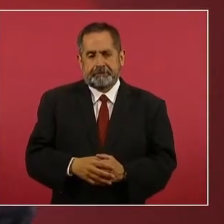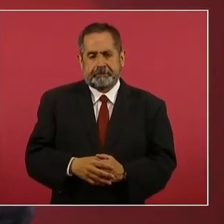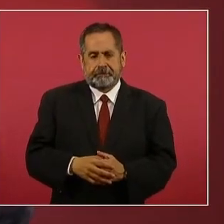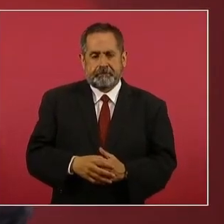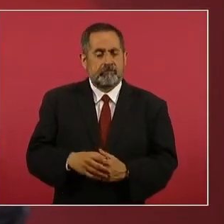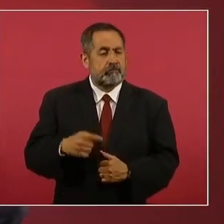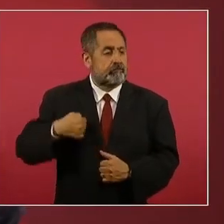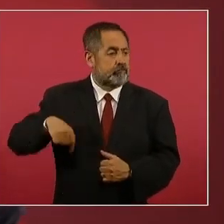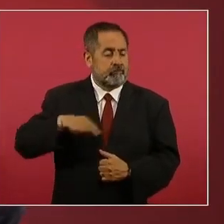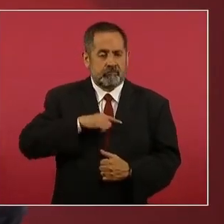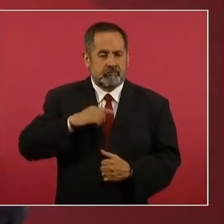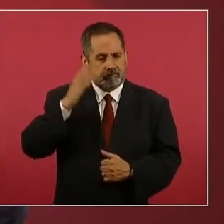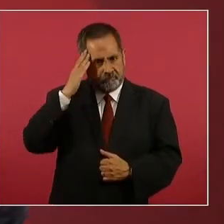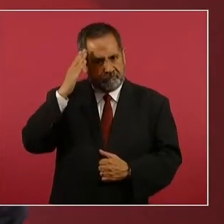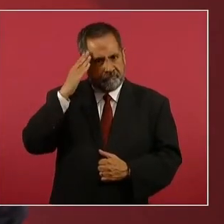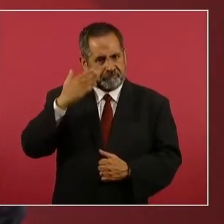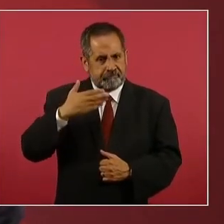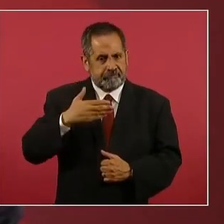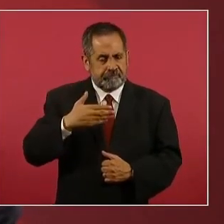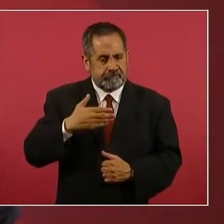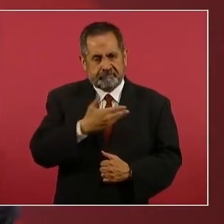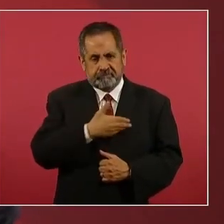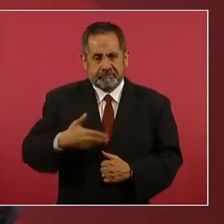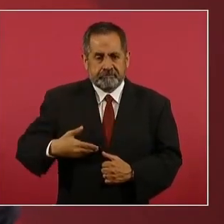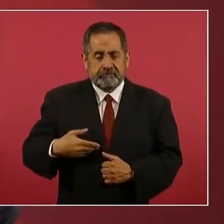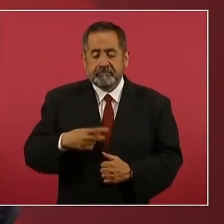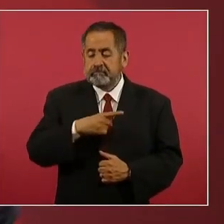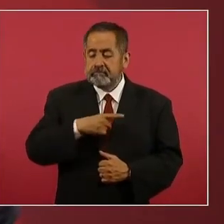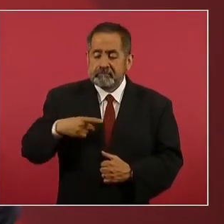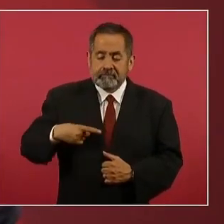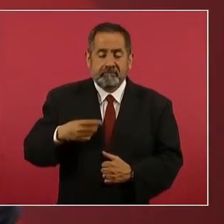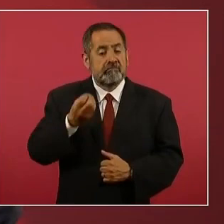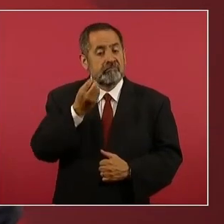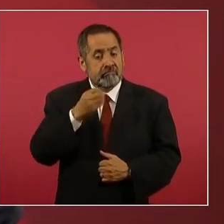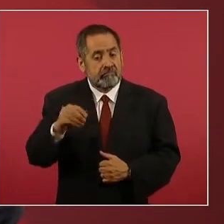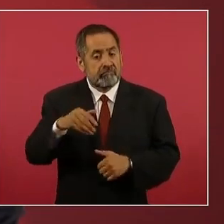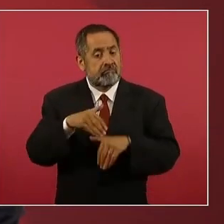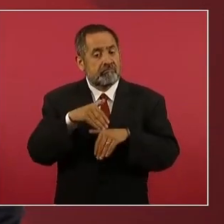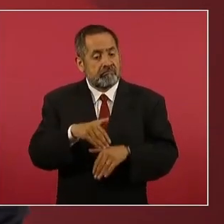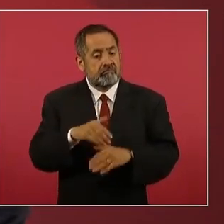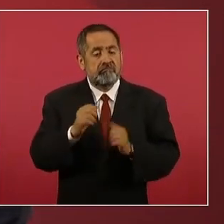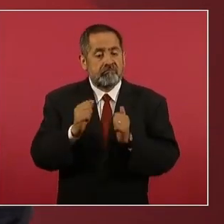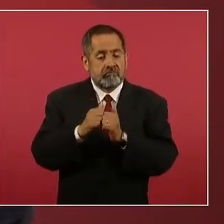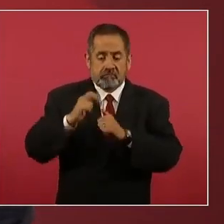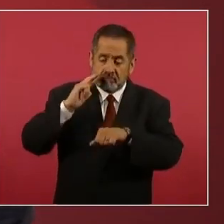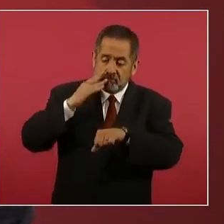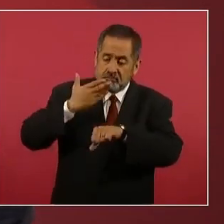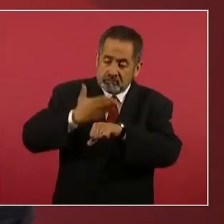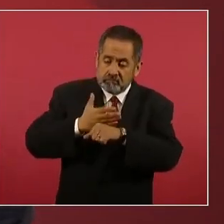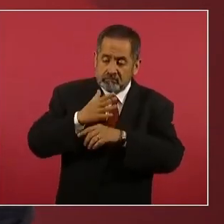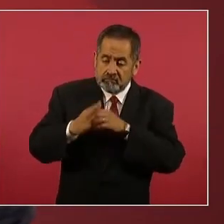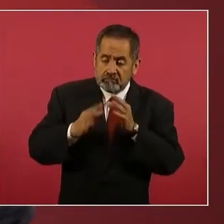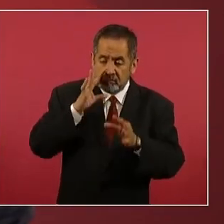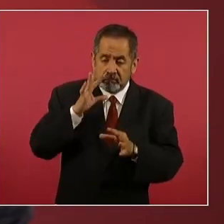Estamos obligados a actuar con responsabilidad.